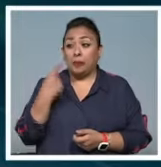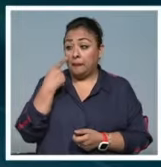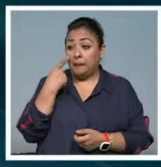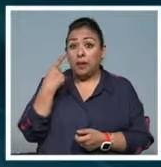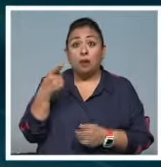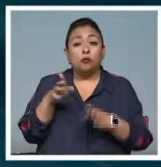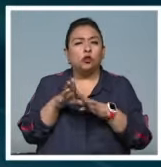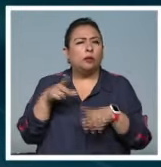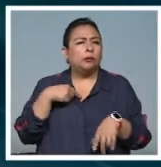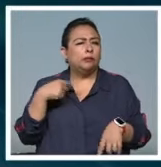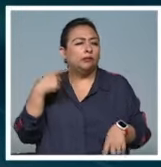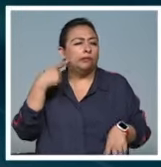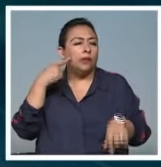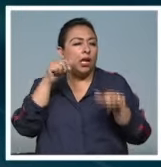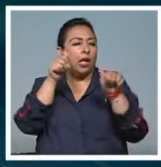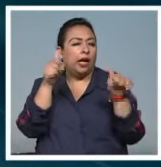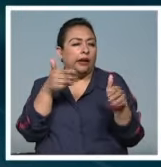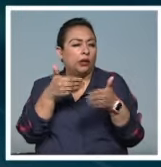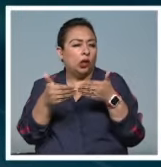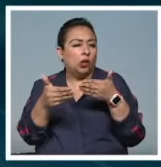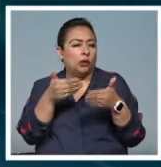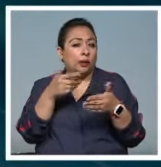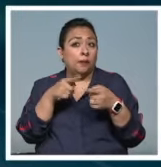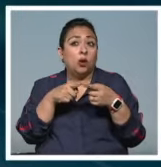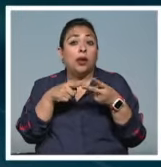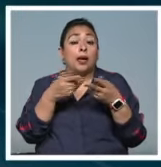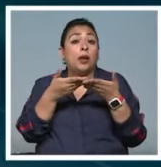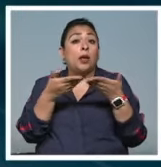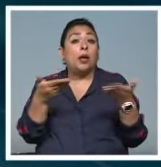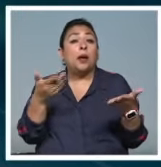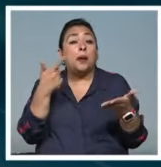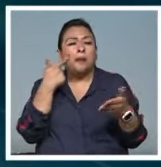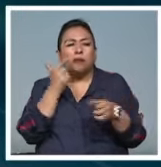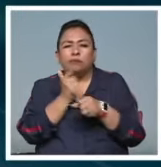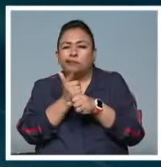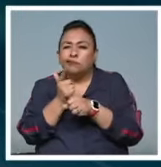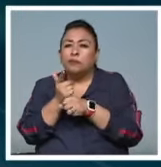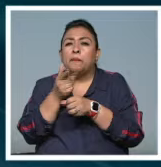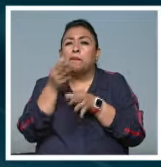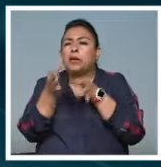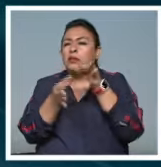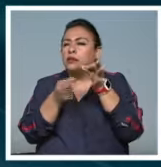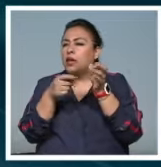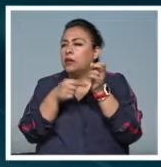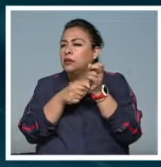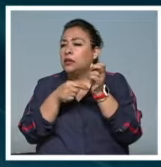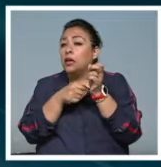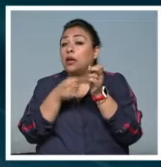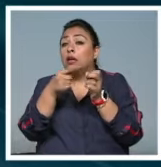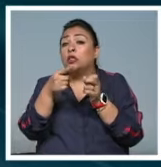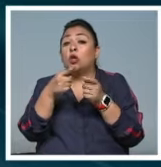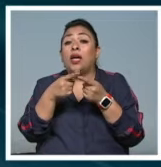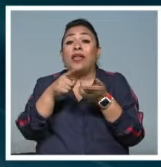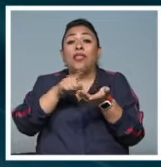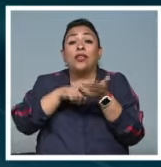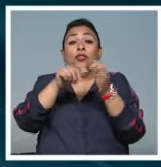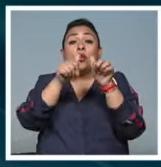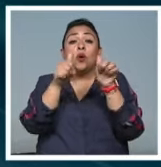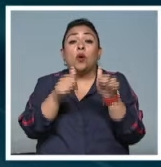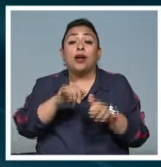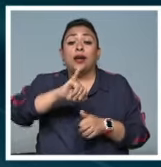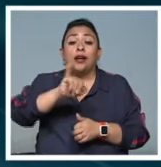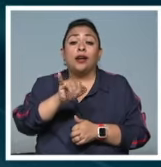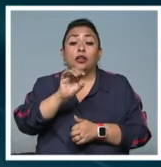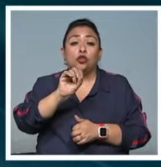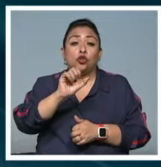descubramos cómo suena el arte contemporáneo. Y vamos a descifrar los mensajes ocultos detrás de la obra de